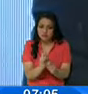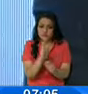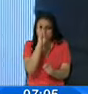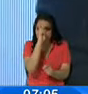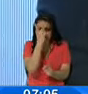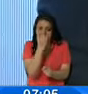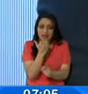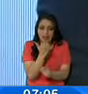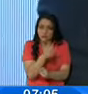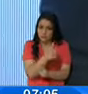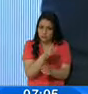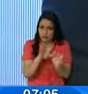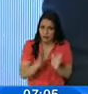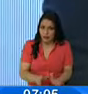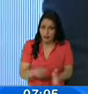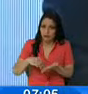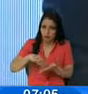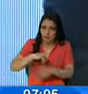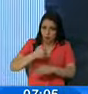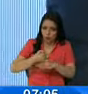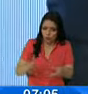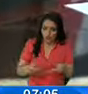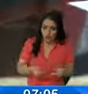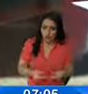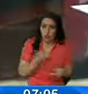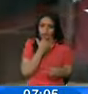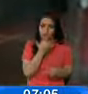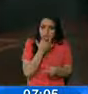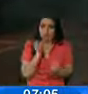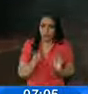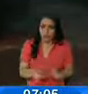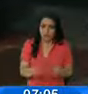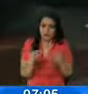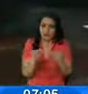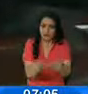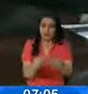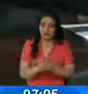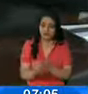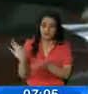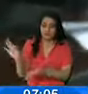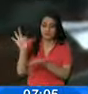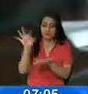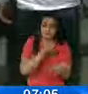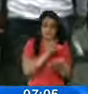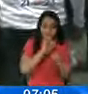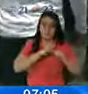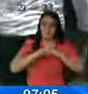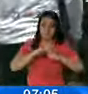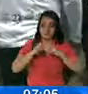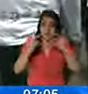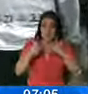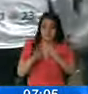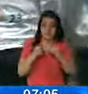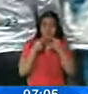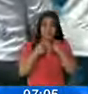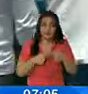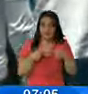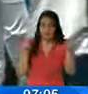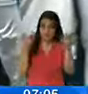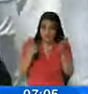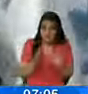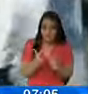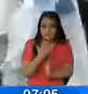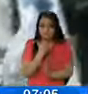saben por los ciudadanos miembros de las mismas una vez que las delegaciones den trámite al pedido y emitan un pronunciamiento y de